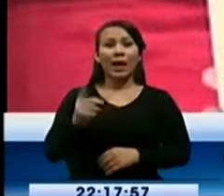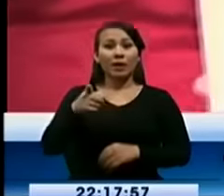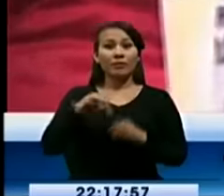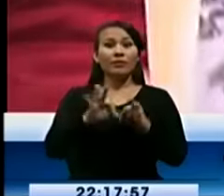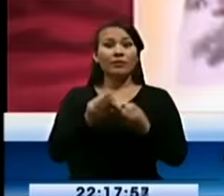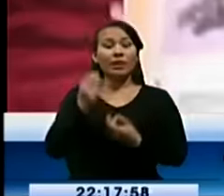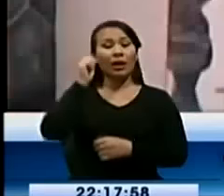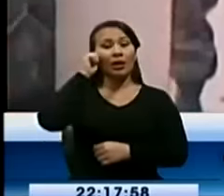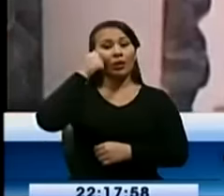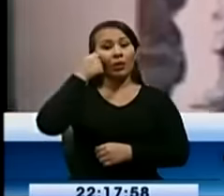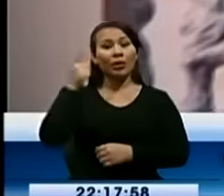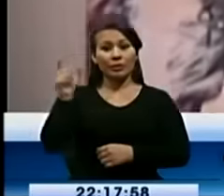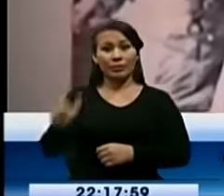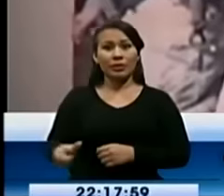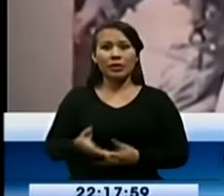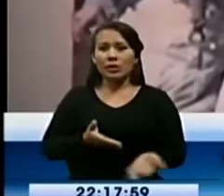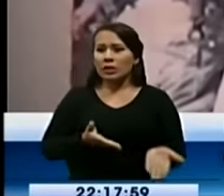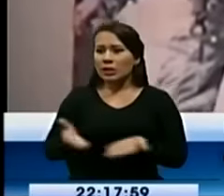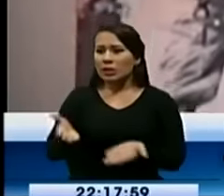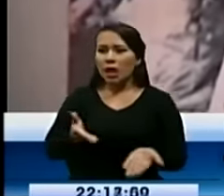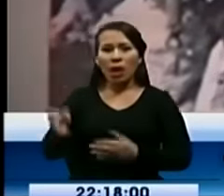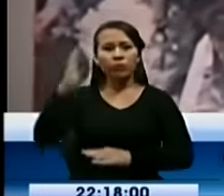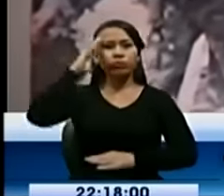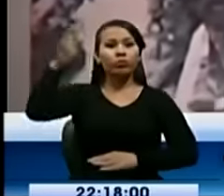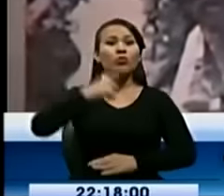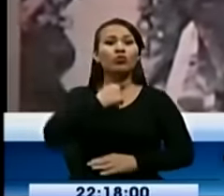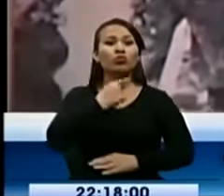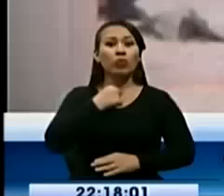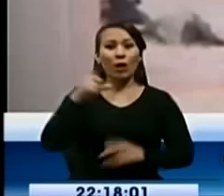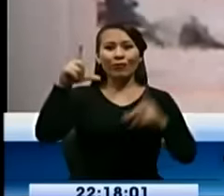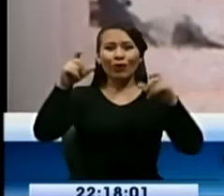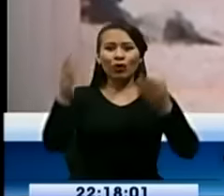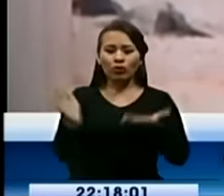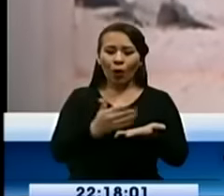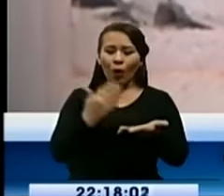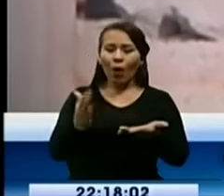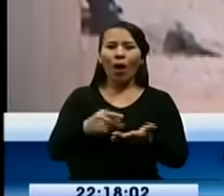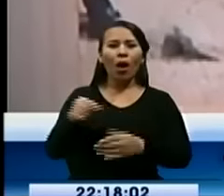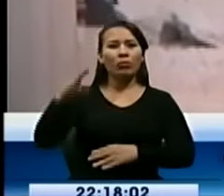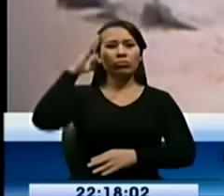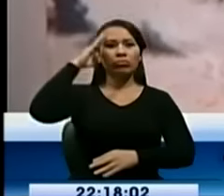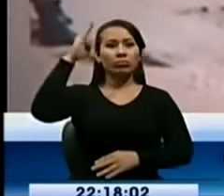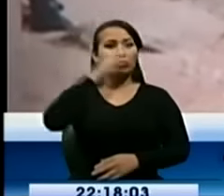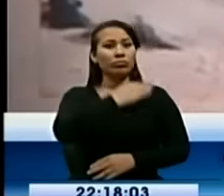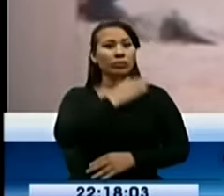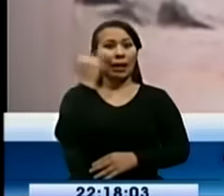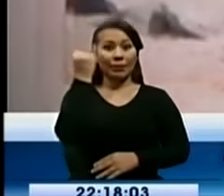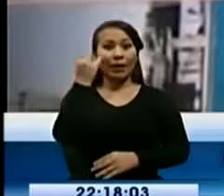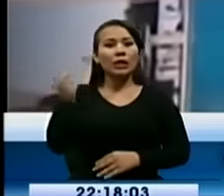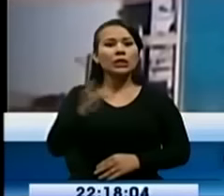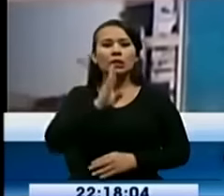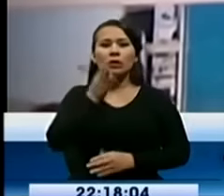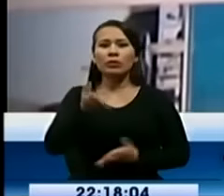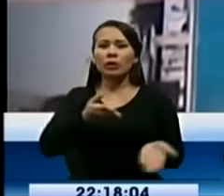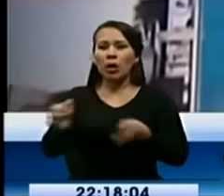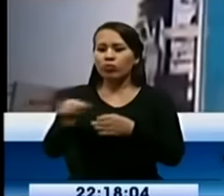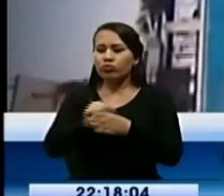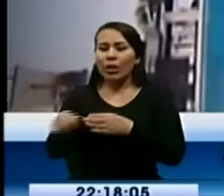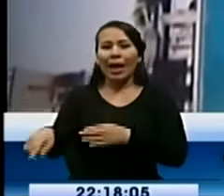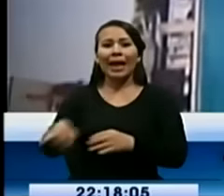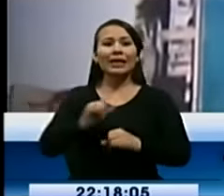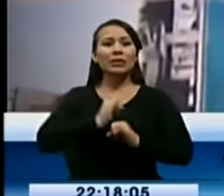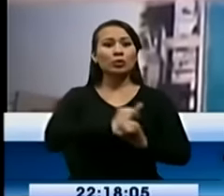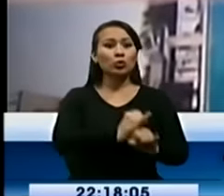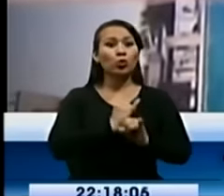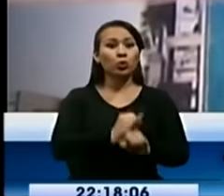como una persona dedicada a la vida militar. Entre fotos, recuerdos y lágrimas, nos comentan que se preparaba para ser instructor